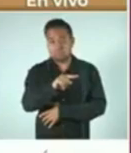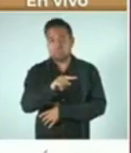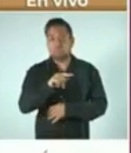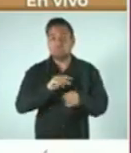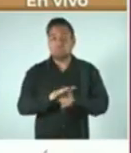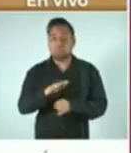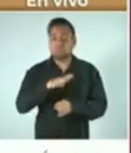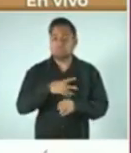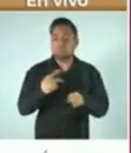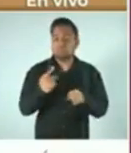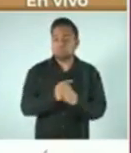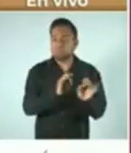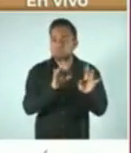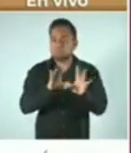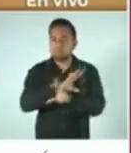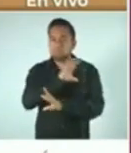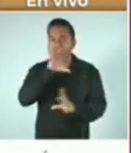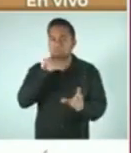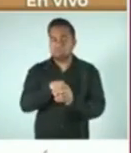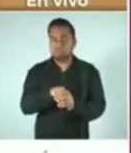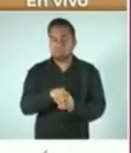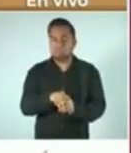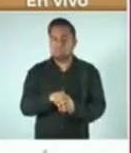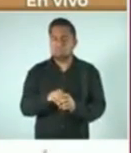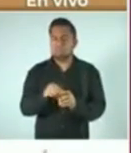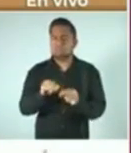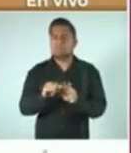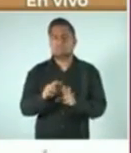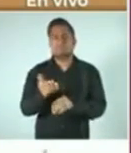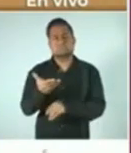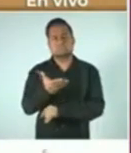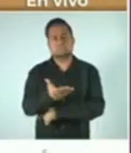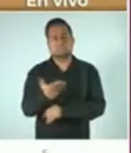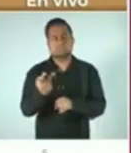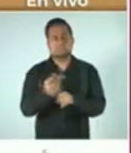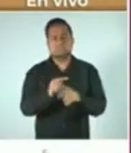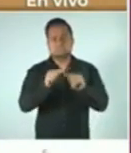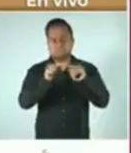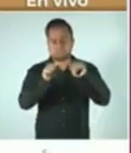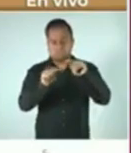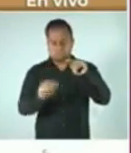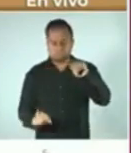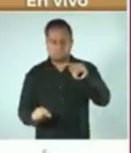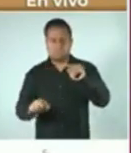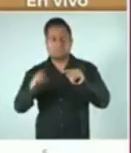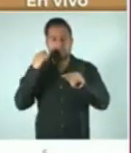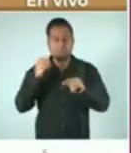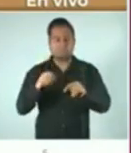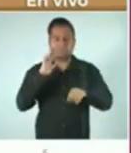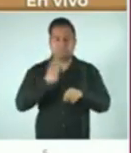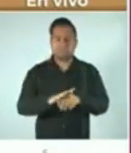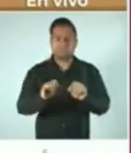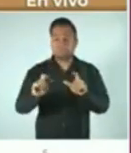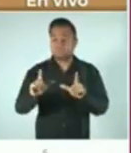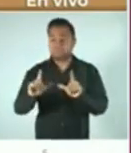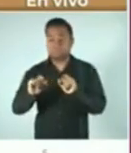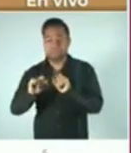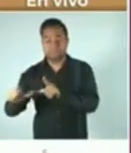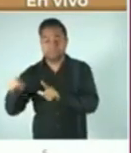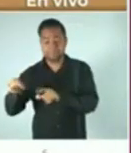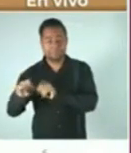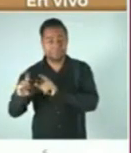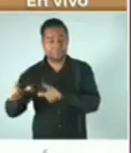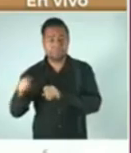la incidencia delictiva total, muy clara la tendencia de caída en Oaxaca. Si la ampliamos del lado derecho, por favor, que